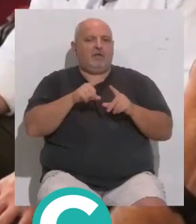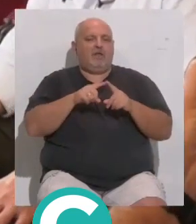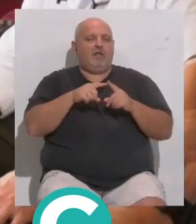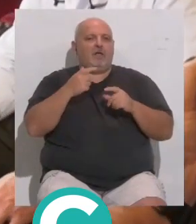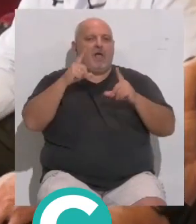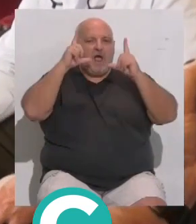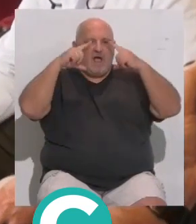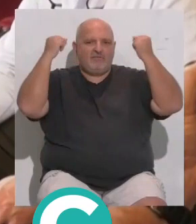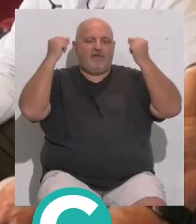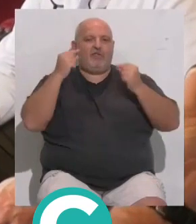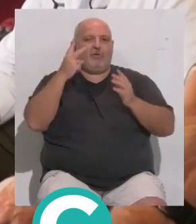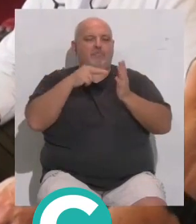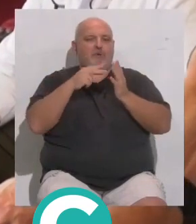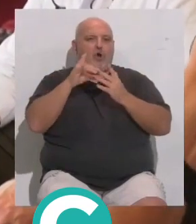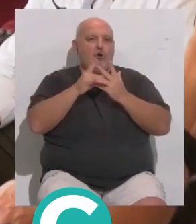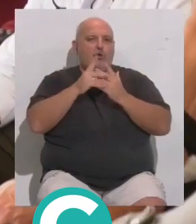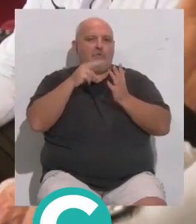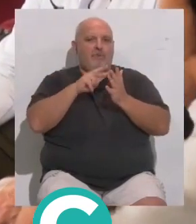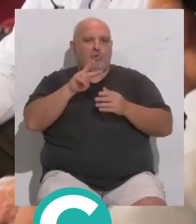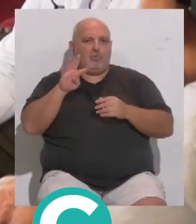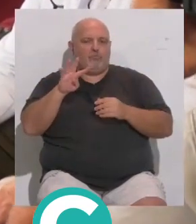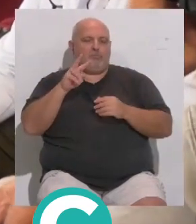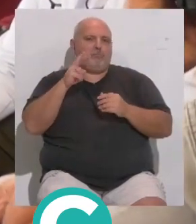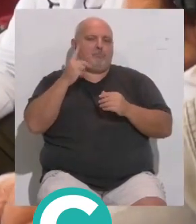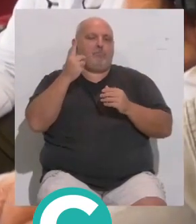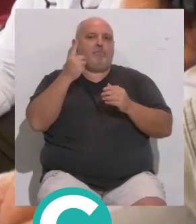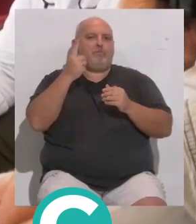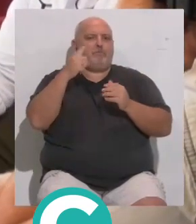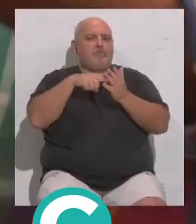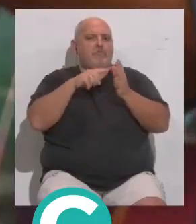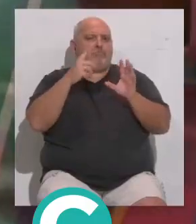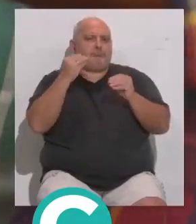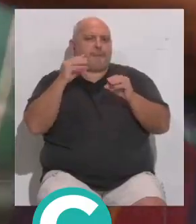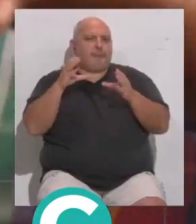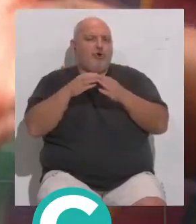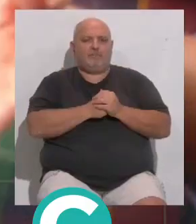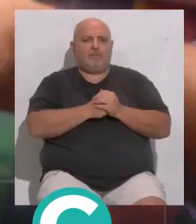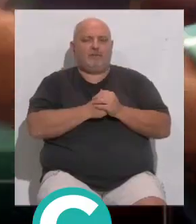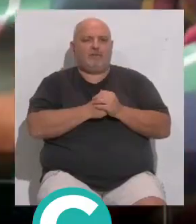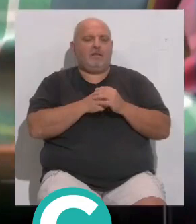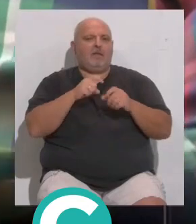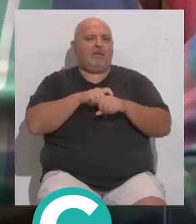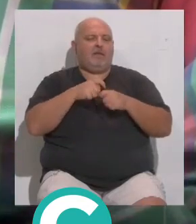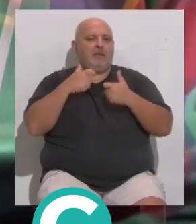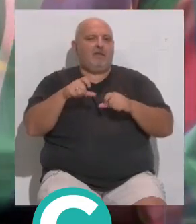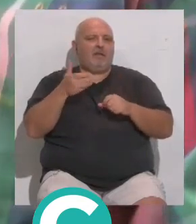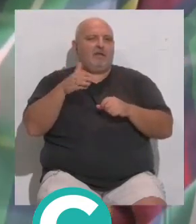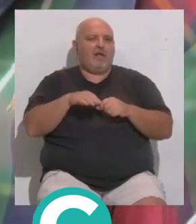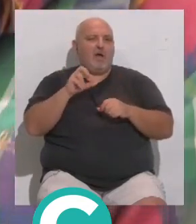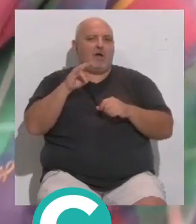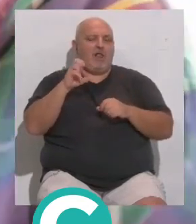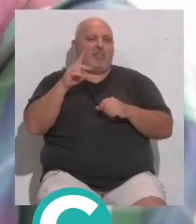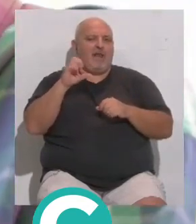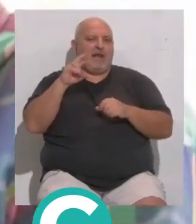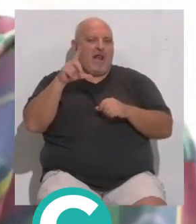el antifaz de oro en 2004, encarnó al Gran Momo en 2008 y ha escrito comparsas con músicos de la talla del fallecido Aurelio del